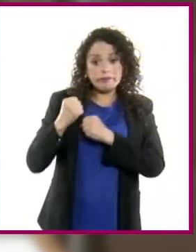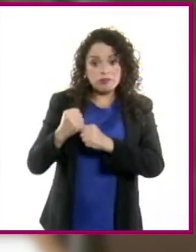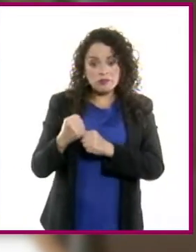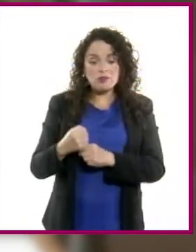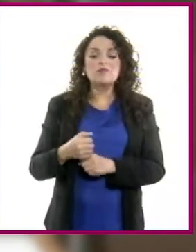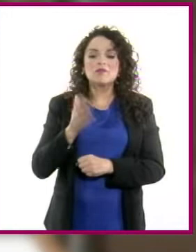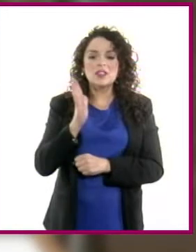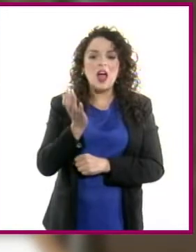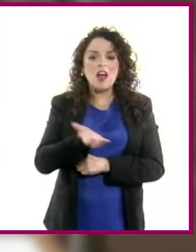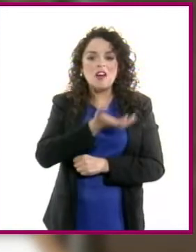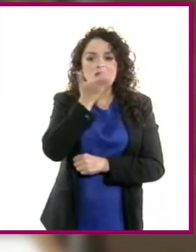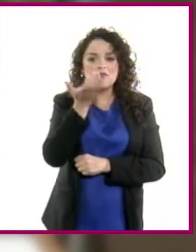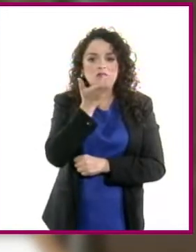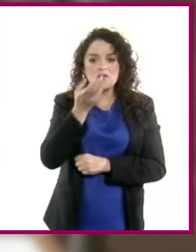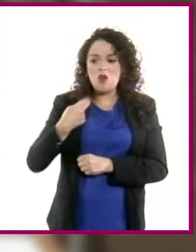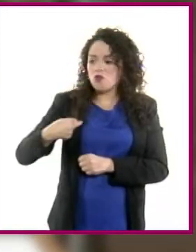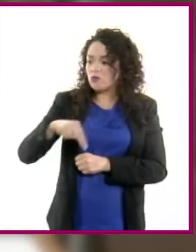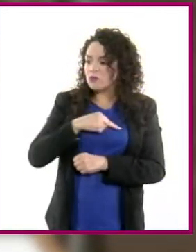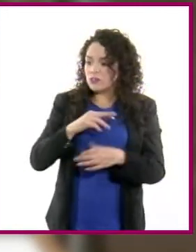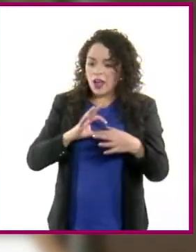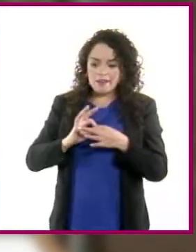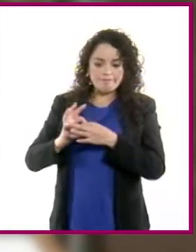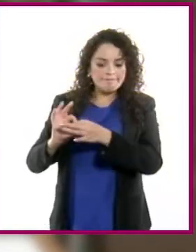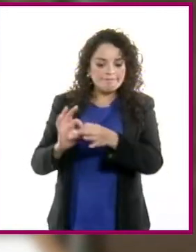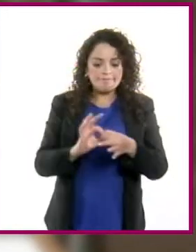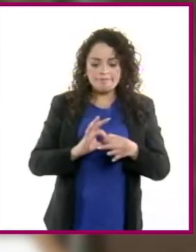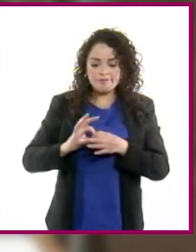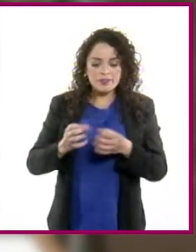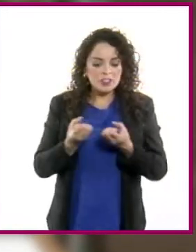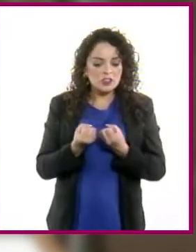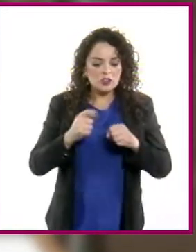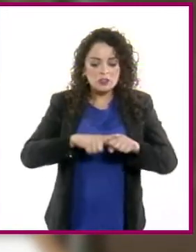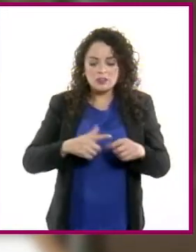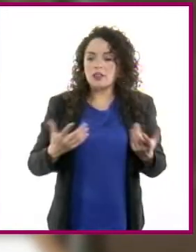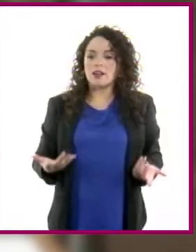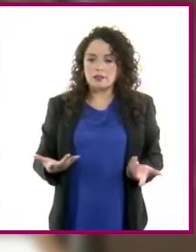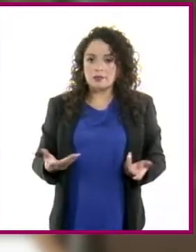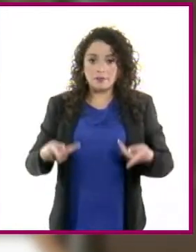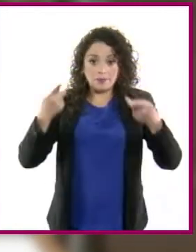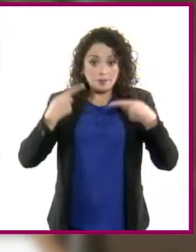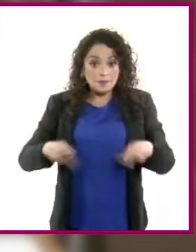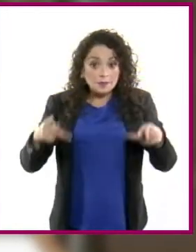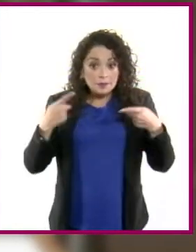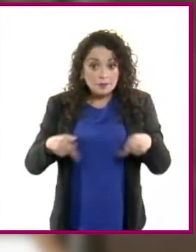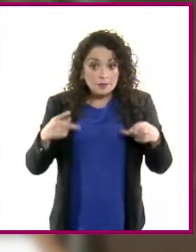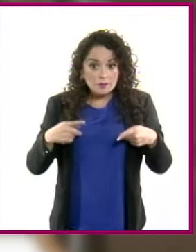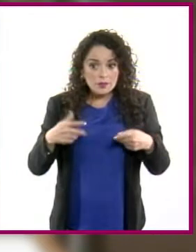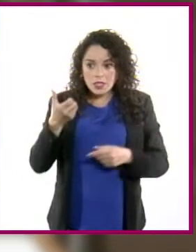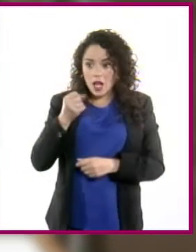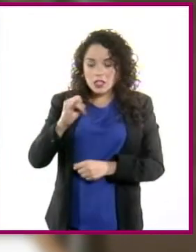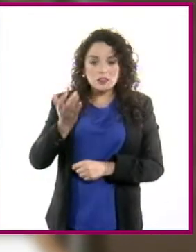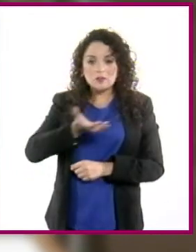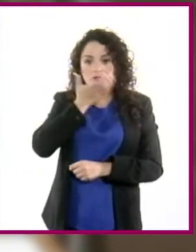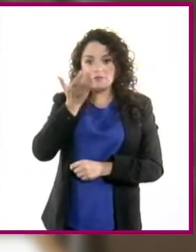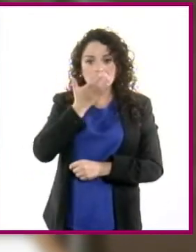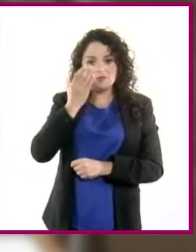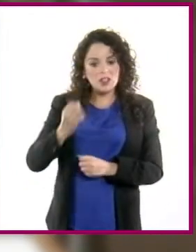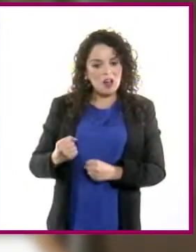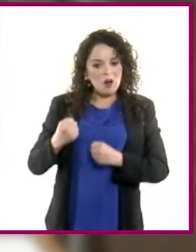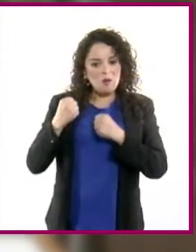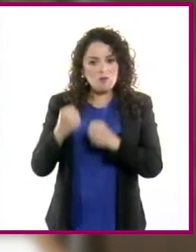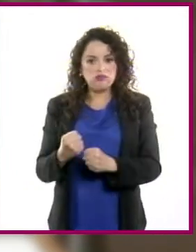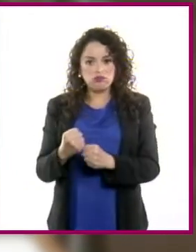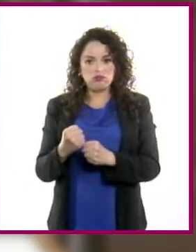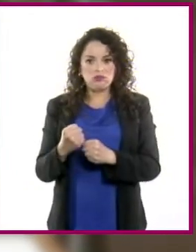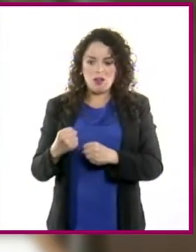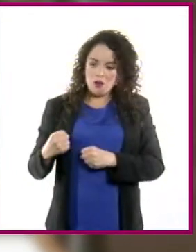a relacionarnos socialmente, lo que provoca que las personas vivan ejerciendo su poder de manera